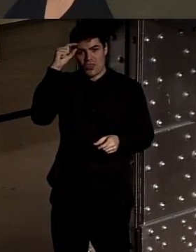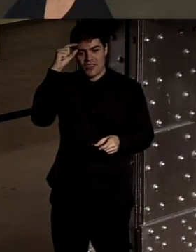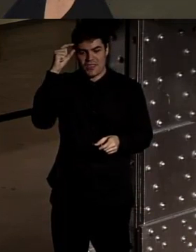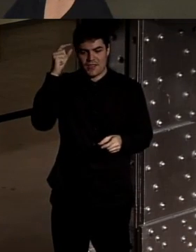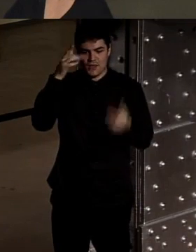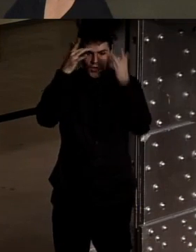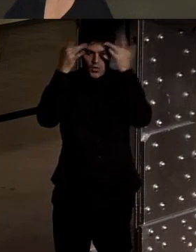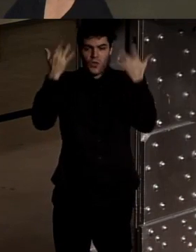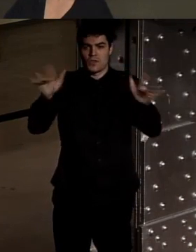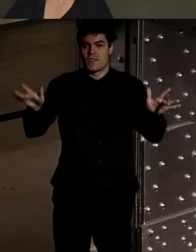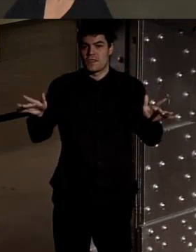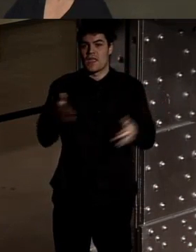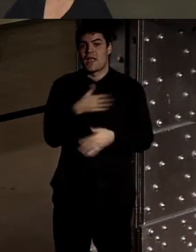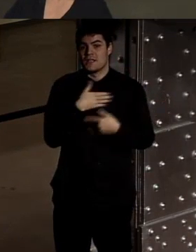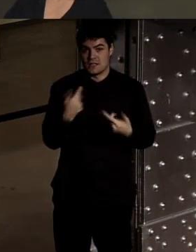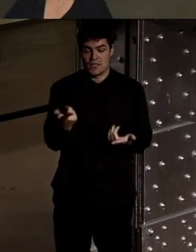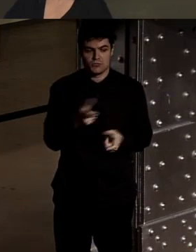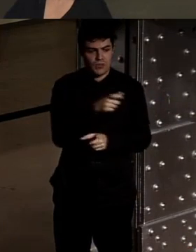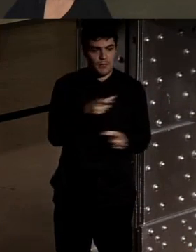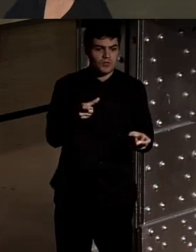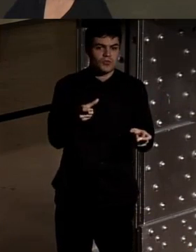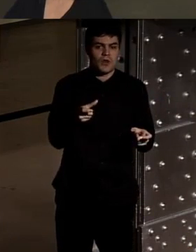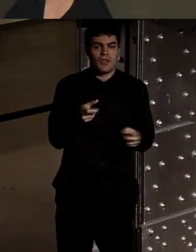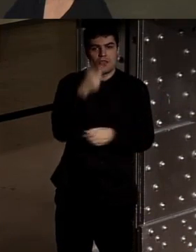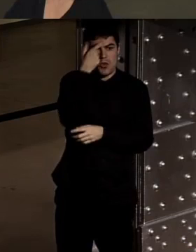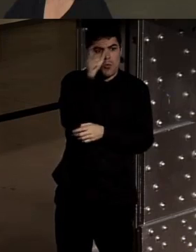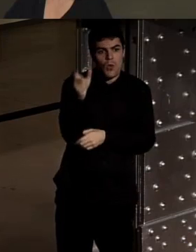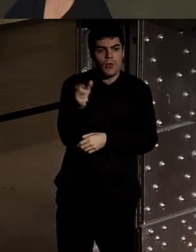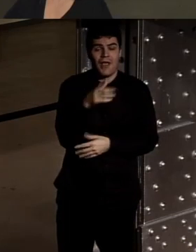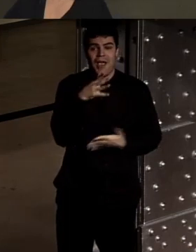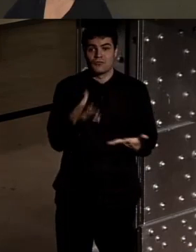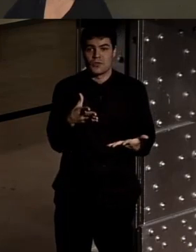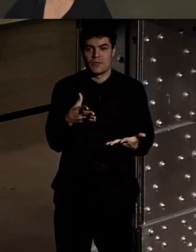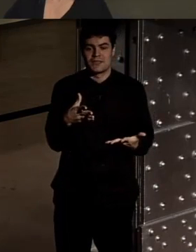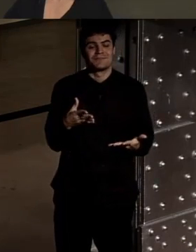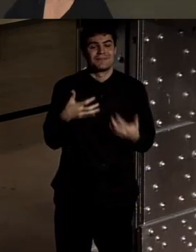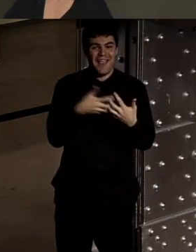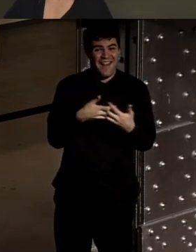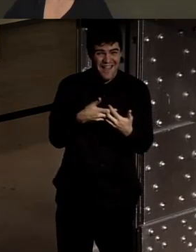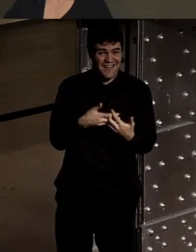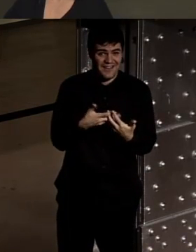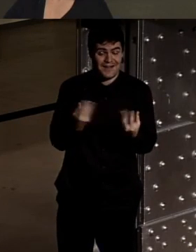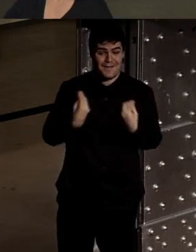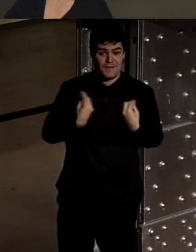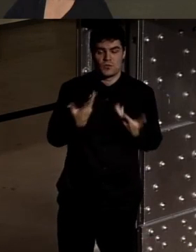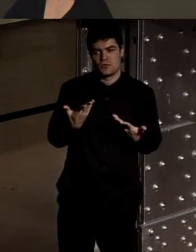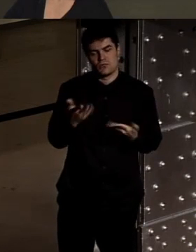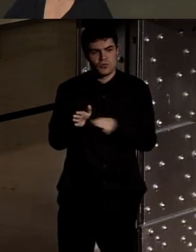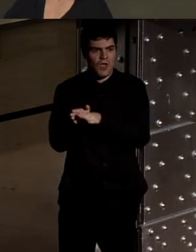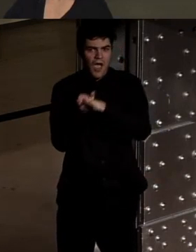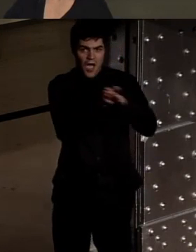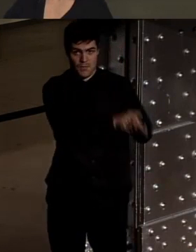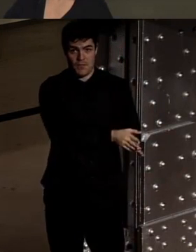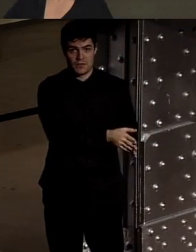todos esos pueblos y gente que vive la guerra, que puedan mejorar y que se pare todo ese horror, ¿no? Y